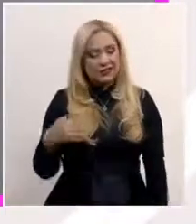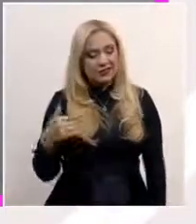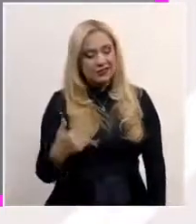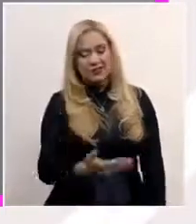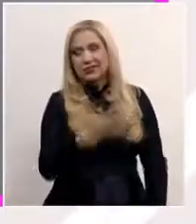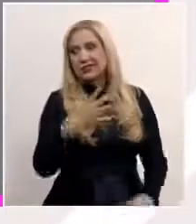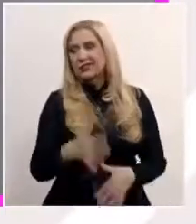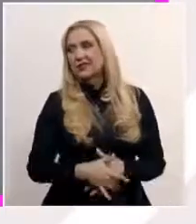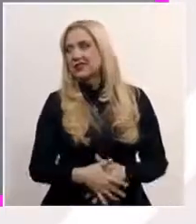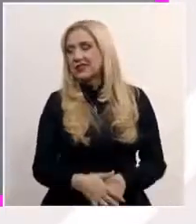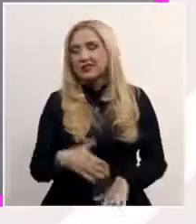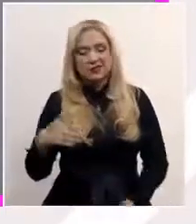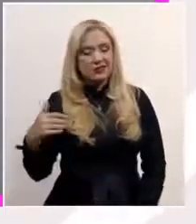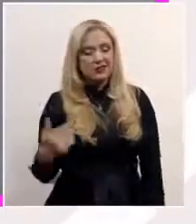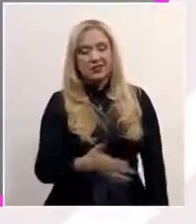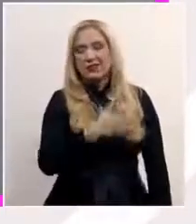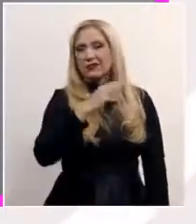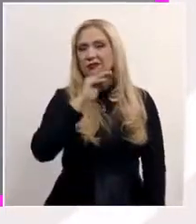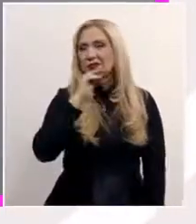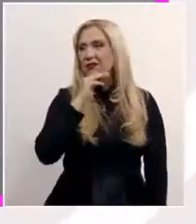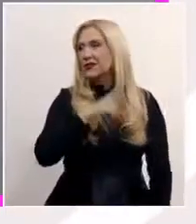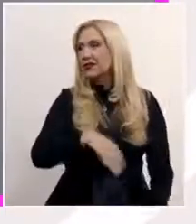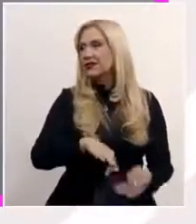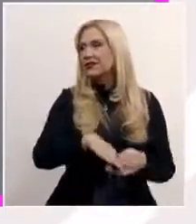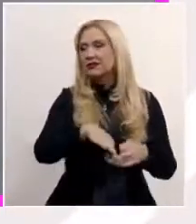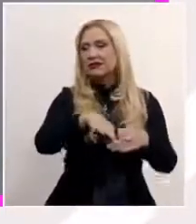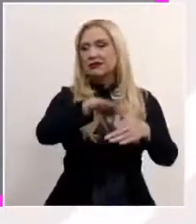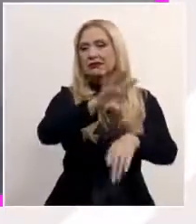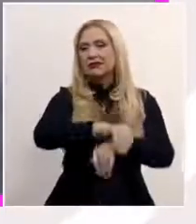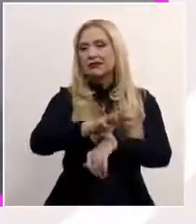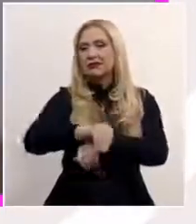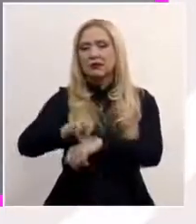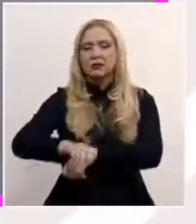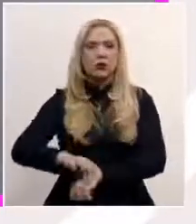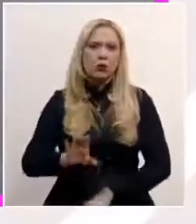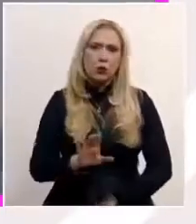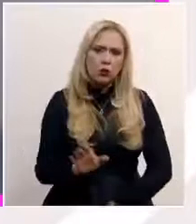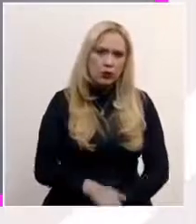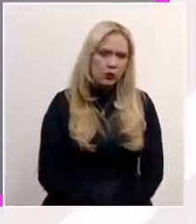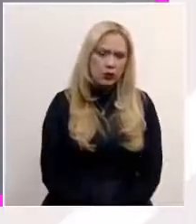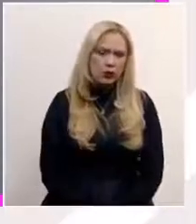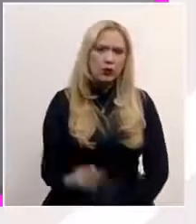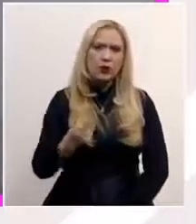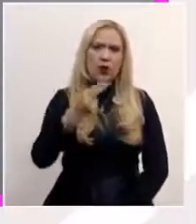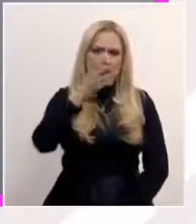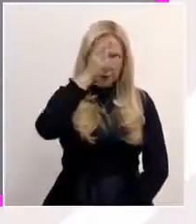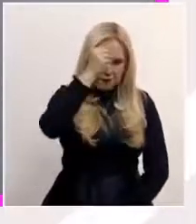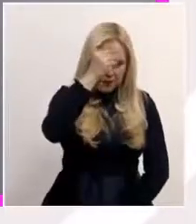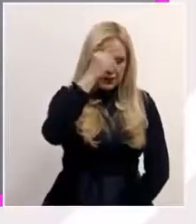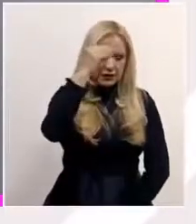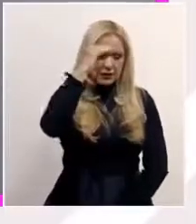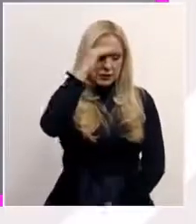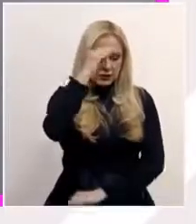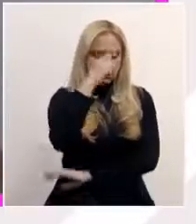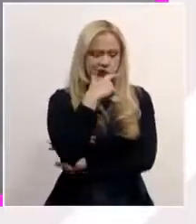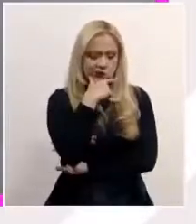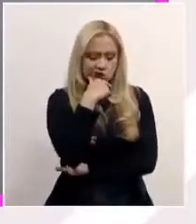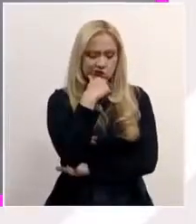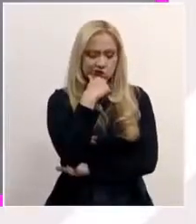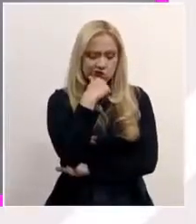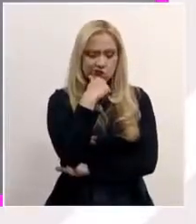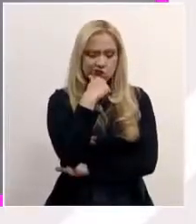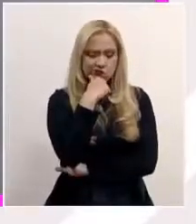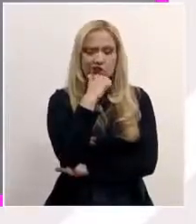cambiarla porque no lo es. La maternidad no es una desventaja y hay que aprender, ¿no? A repensarnos las cosas, que